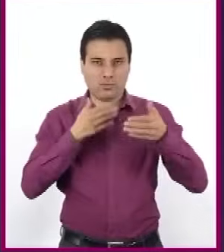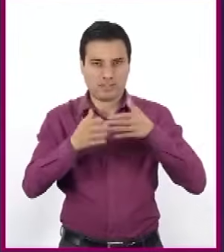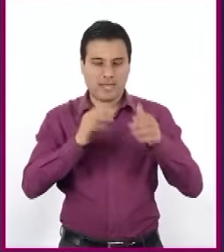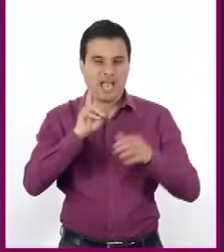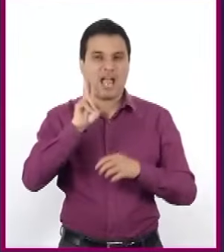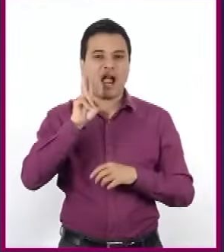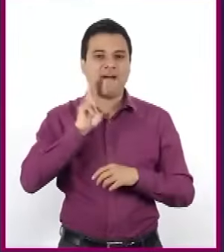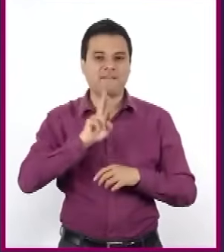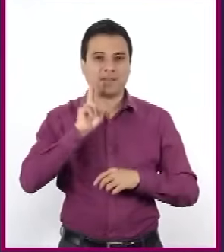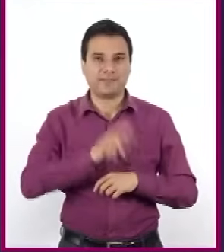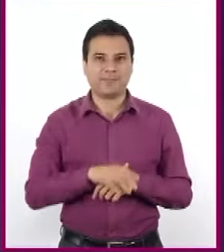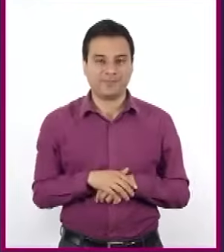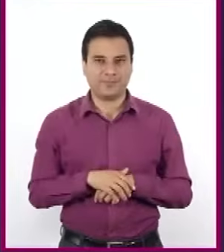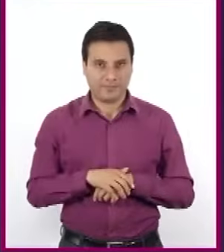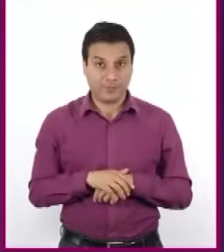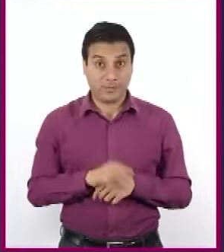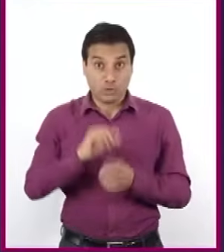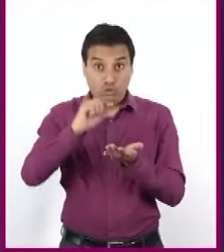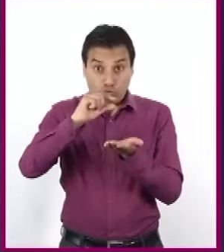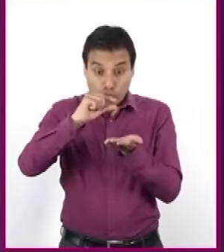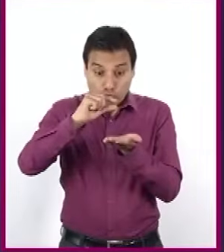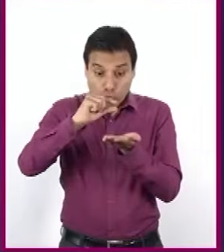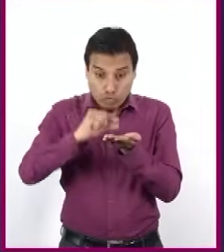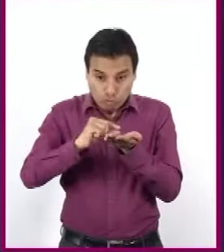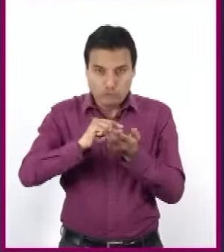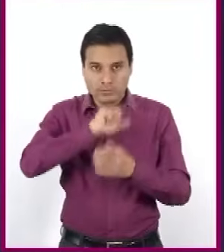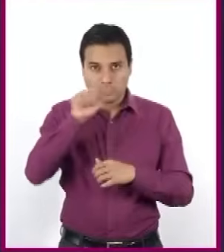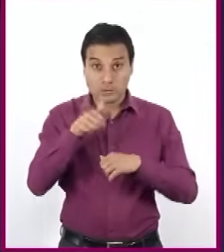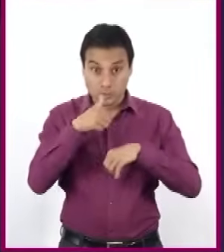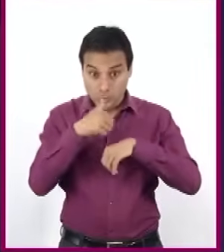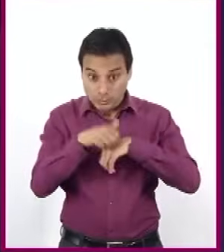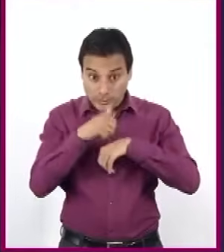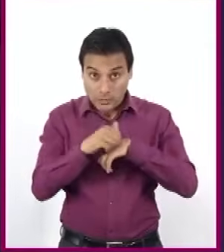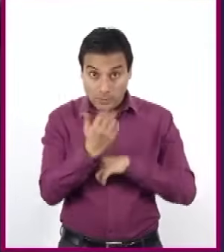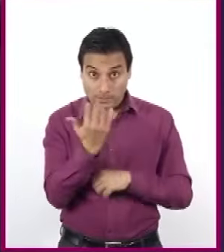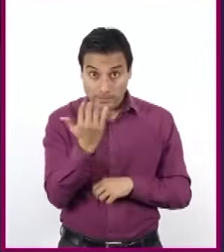se registra algún valor, como ya lo acabo de hacer.